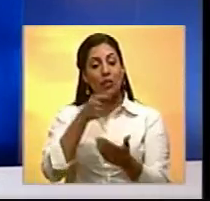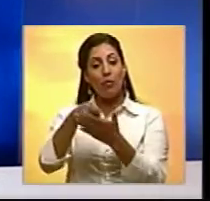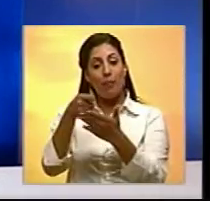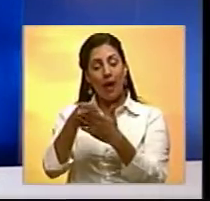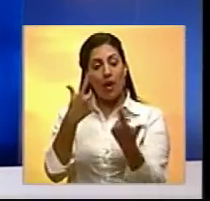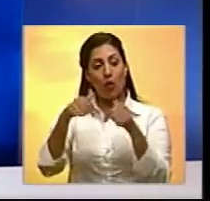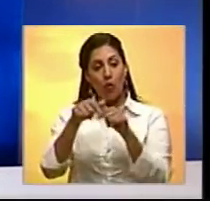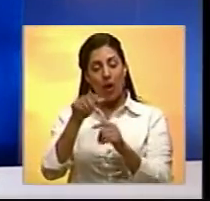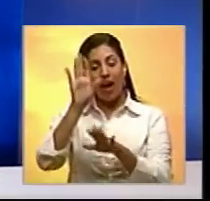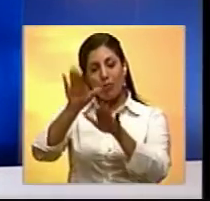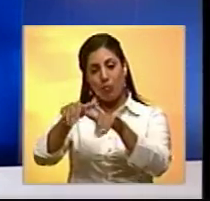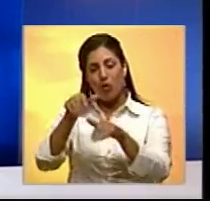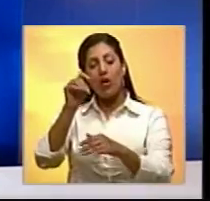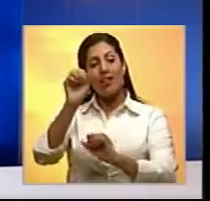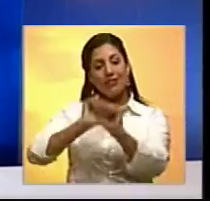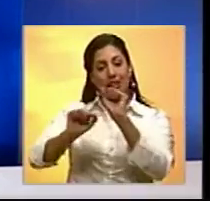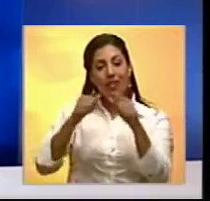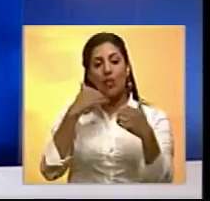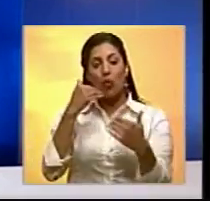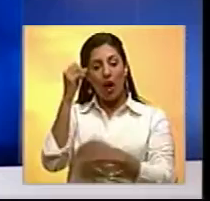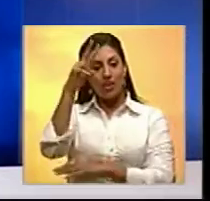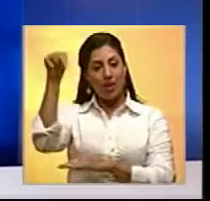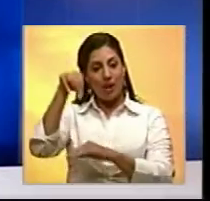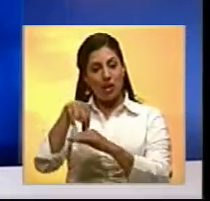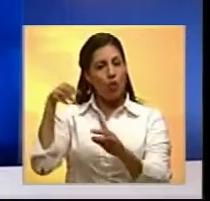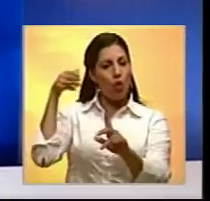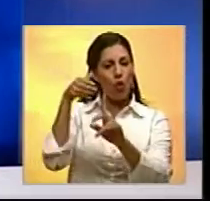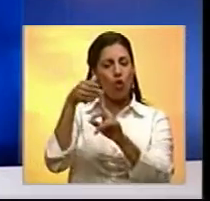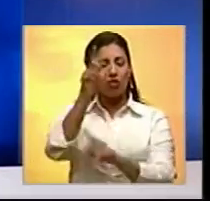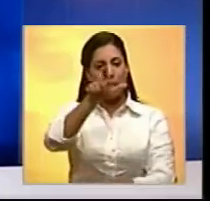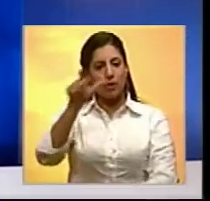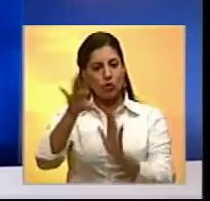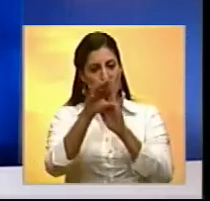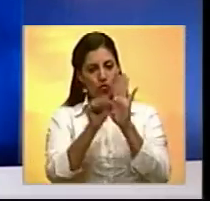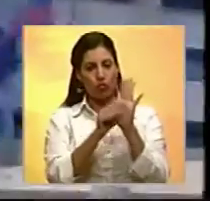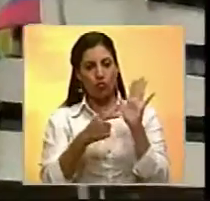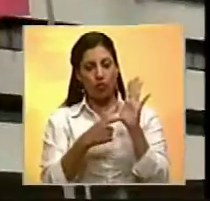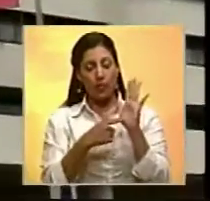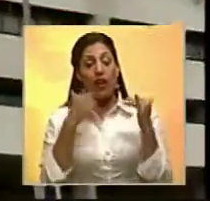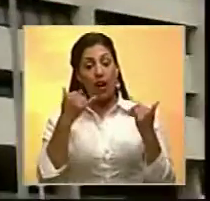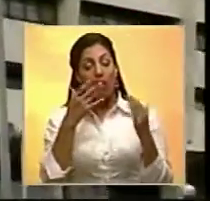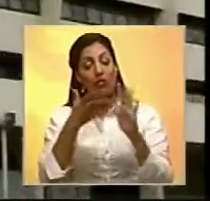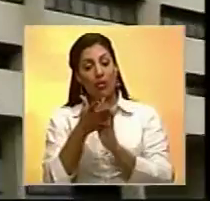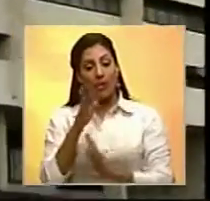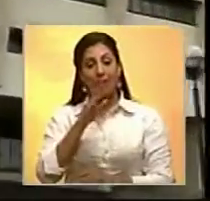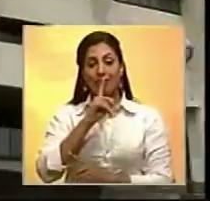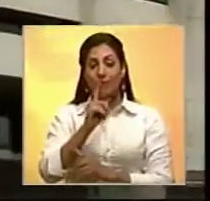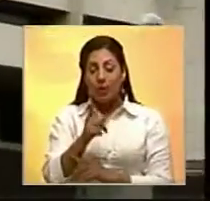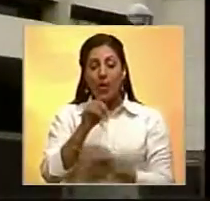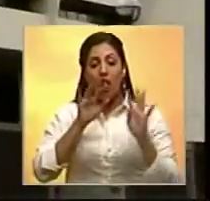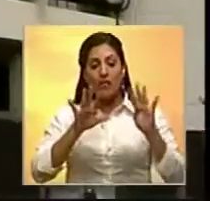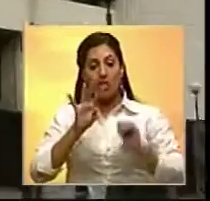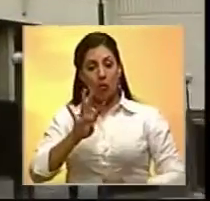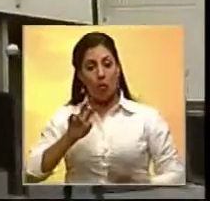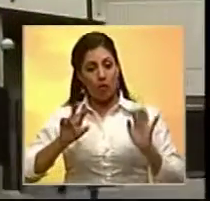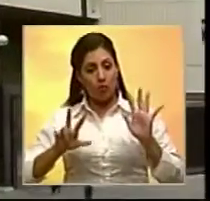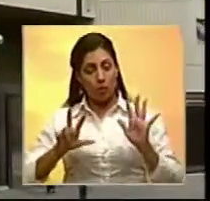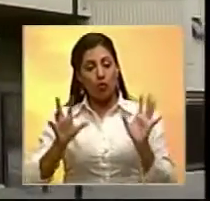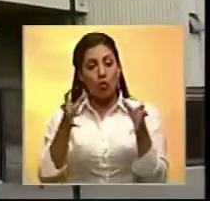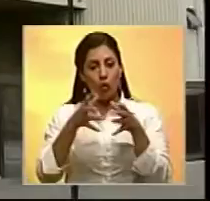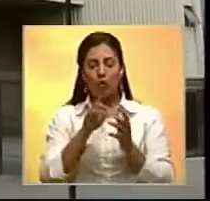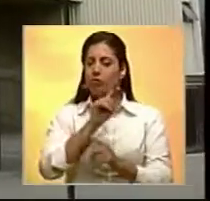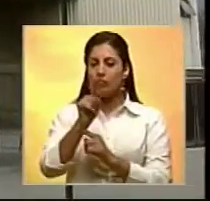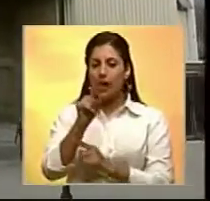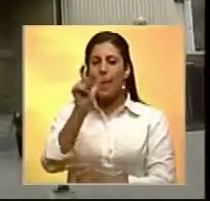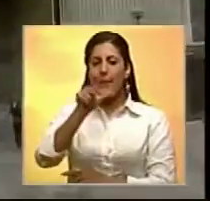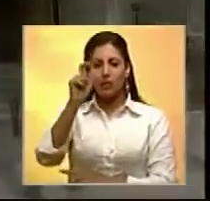un amparo donde solicita evitar acciones de la Asamblea Nacional en contra de la Constitución. En su sentencia 948, la Sala